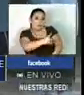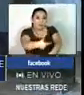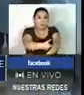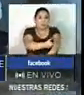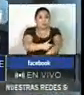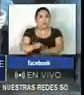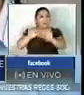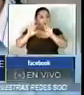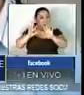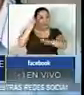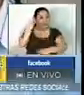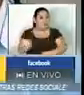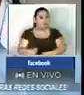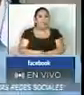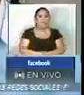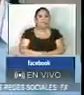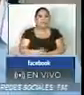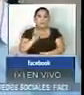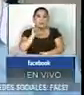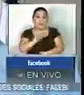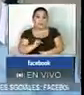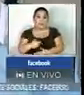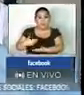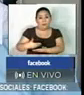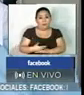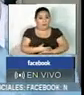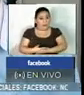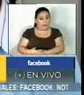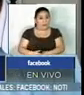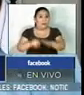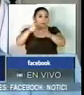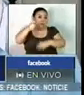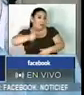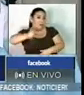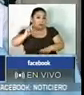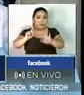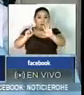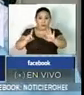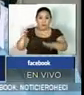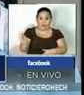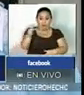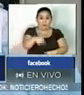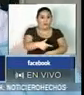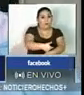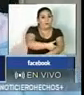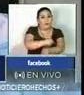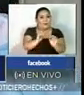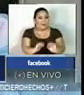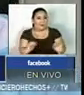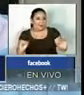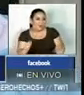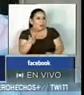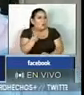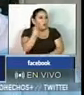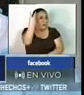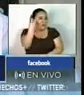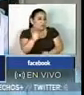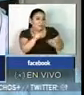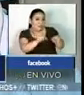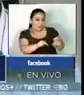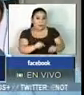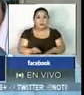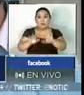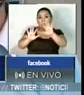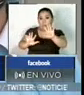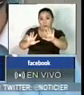10 días. 6 meses de edad que ingresó a este centro hospitalario, estuvo aproximadamente 10 días. De esos 10 días, el